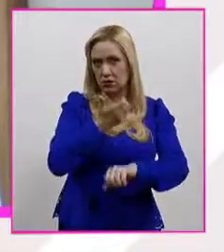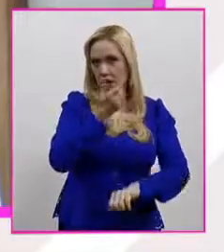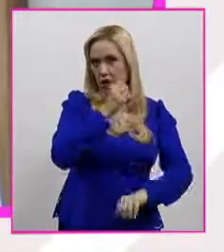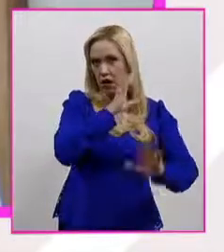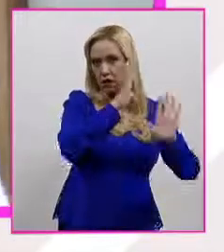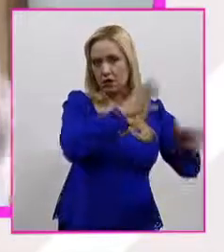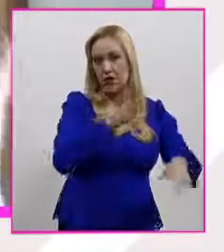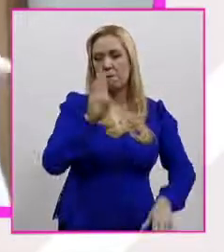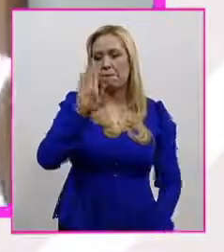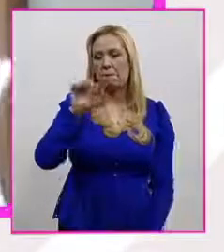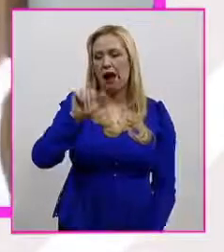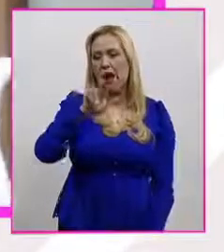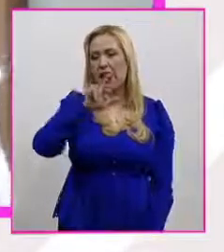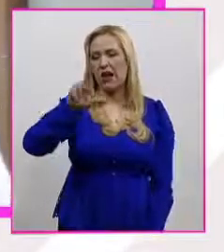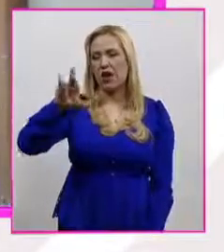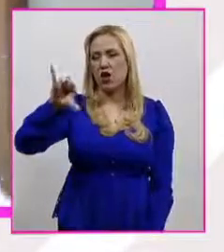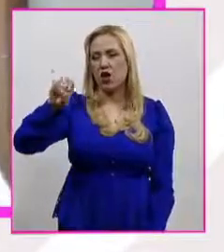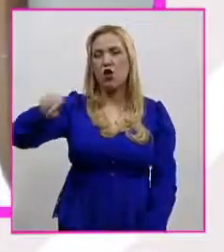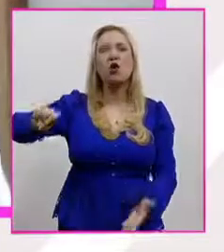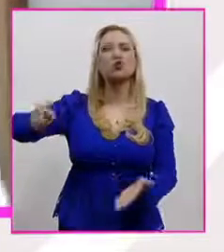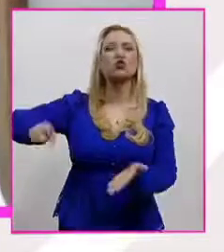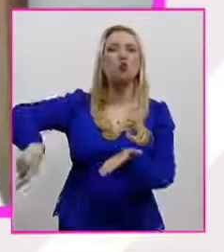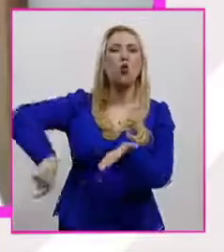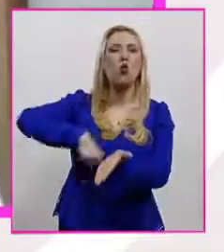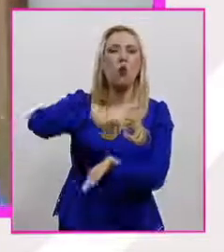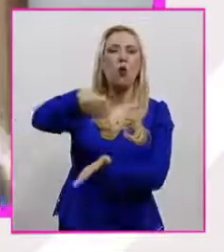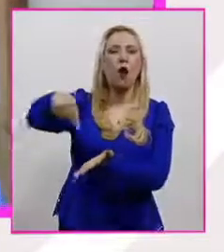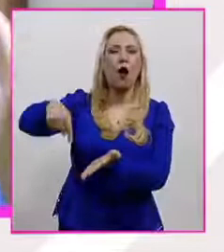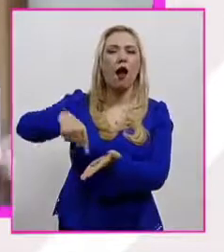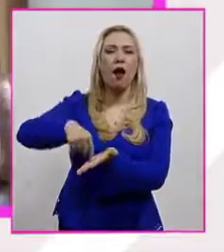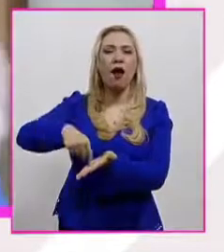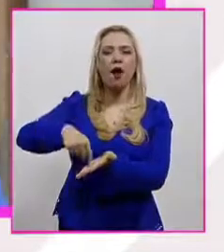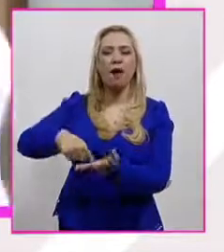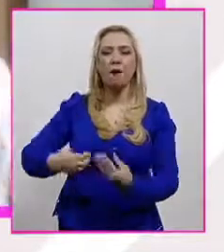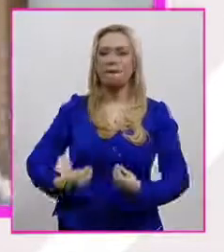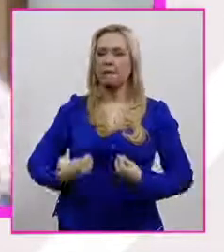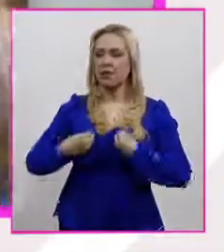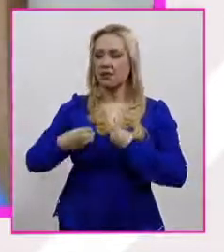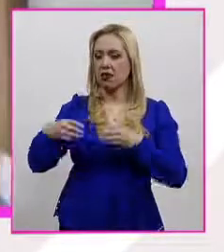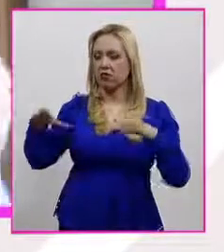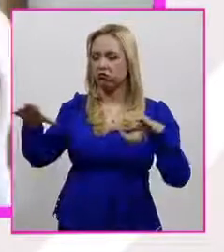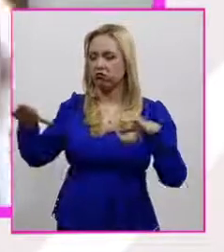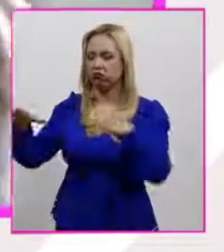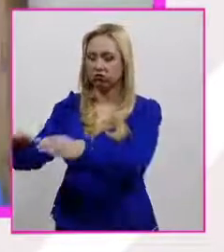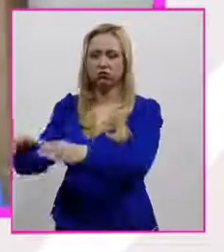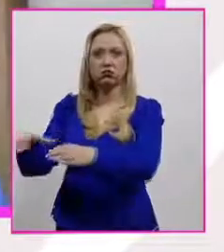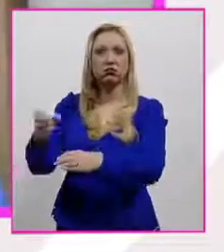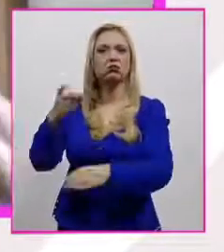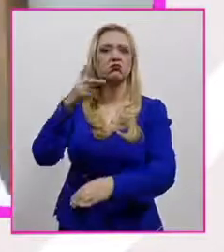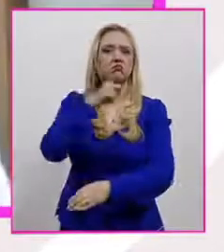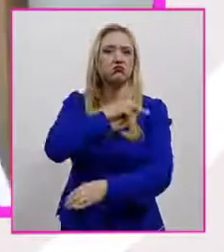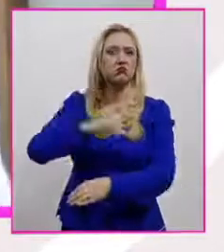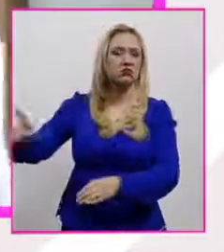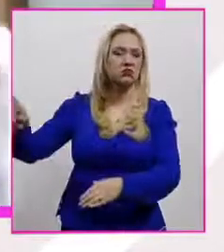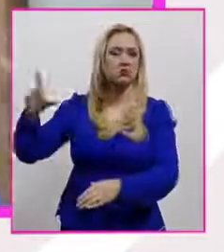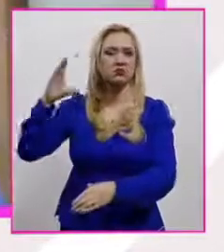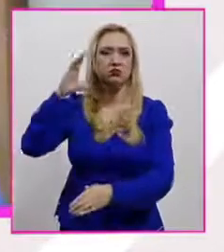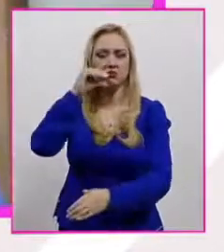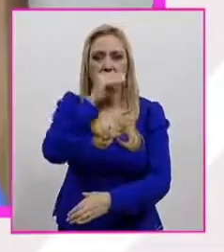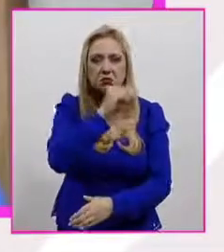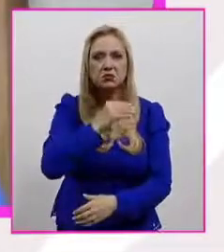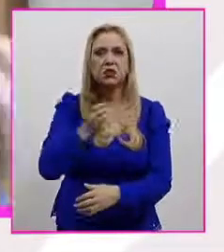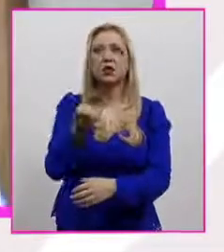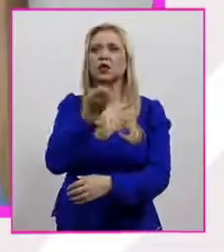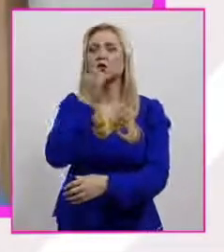y a sus antecesores, determinaba el tipo de escuela, el lugar donde vivía, el tipo